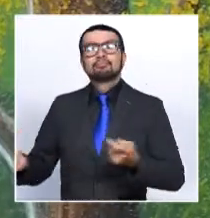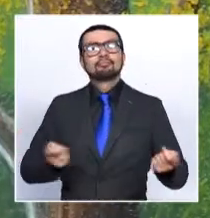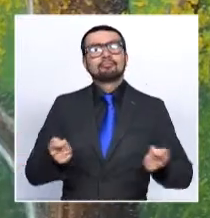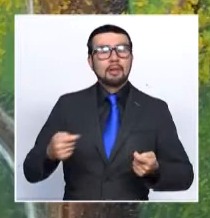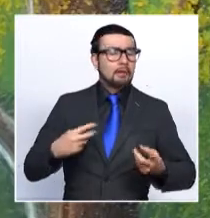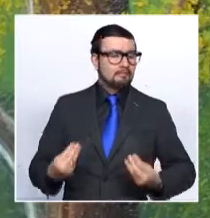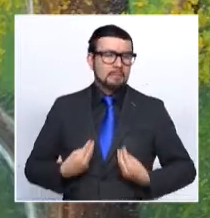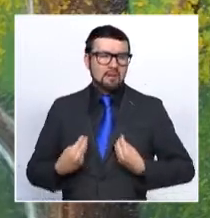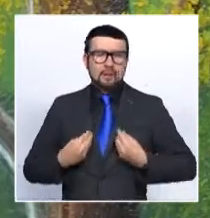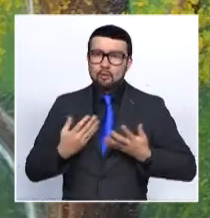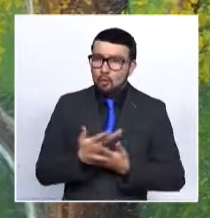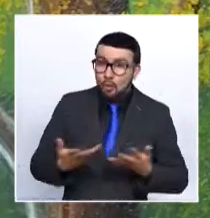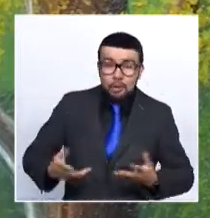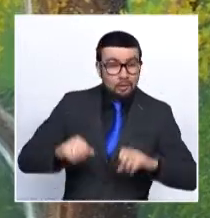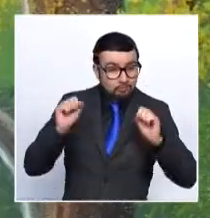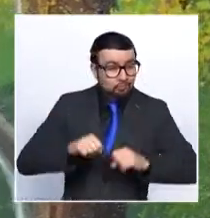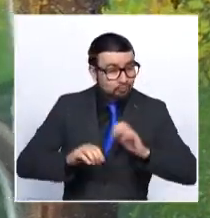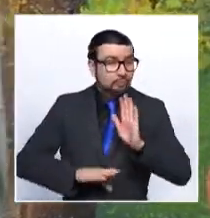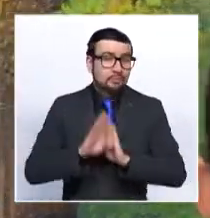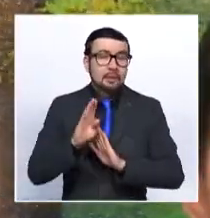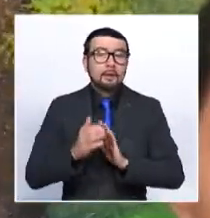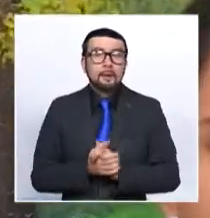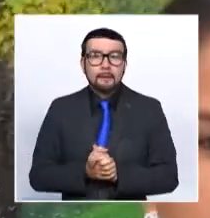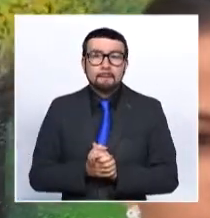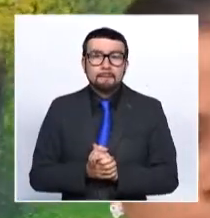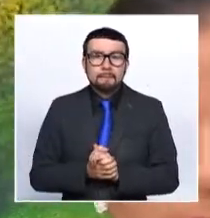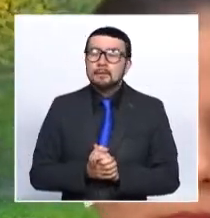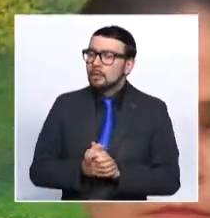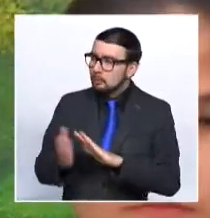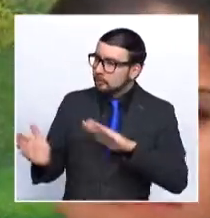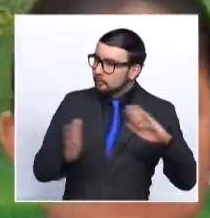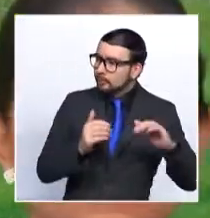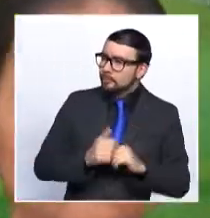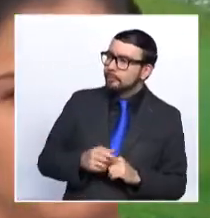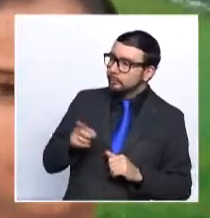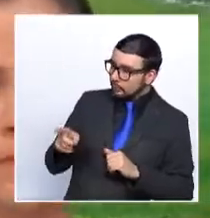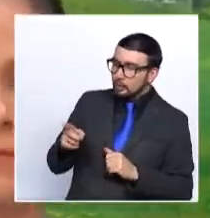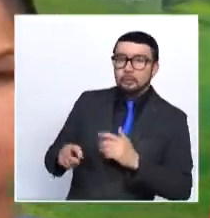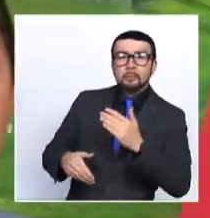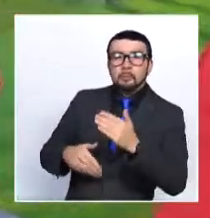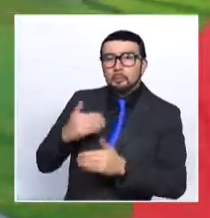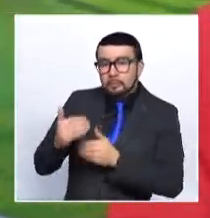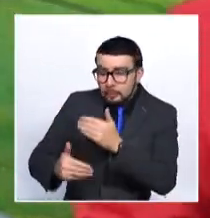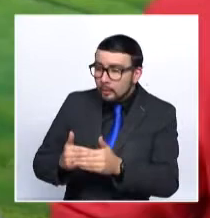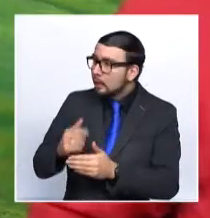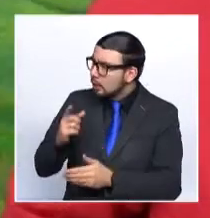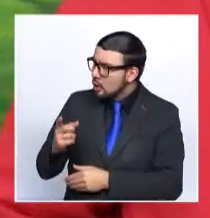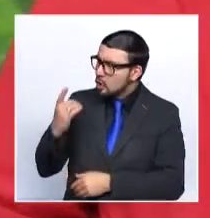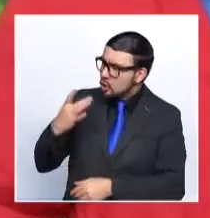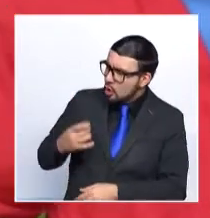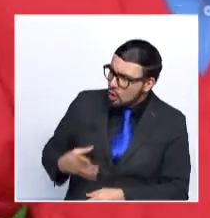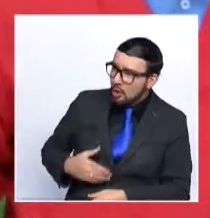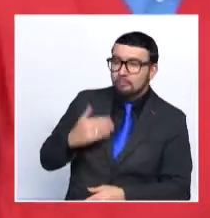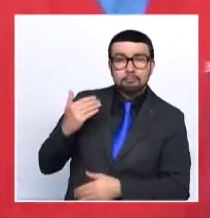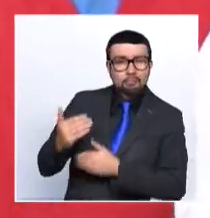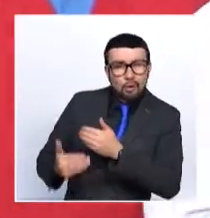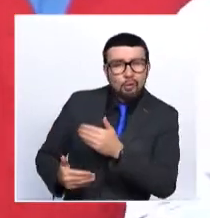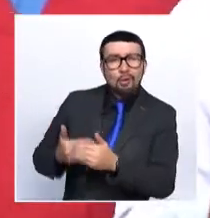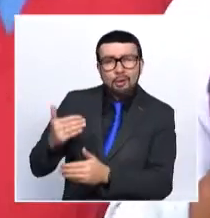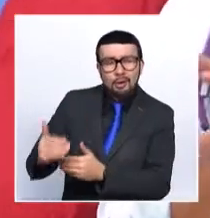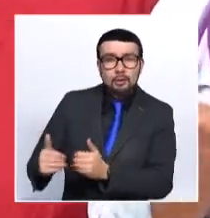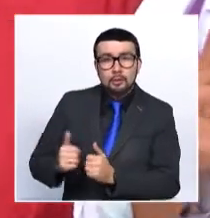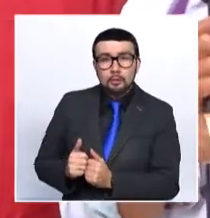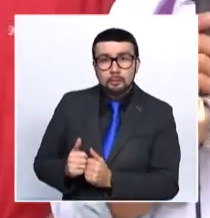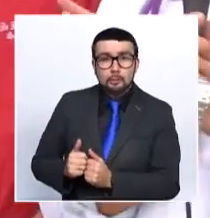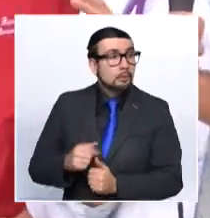mucho las cosas. Una de las cosas importantes en ese proceso de dolor, doctor Alonso Cárdenas, es que además de todo